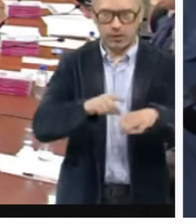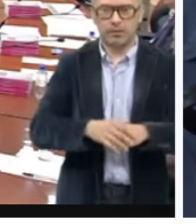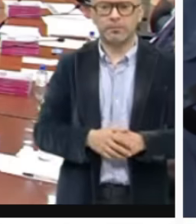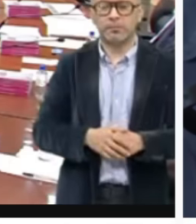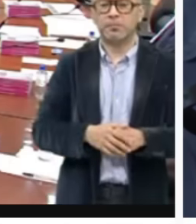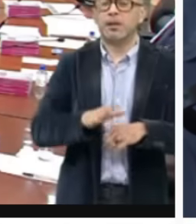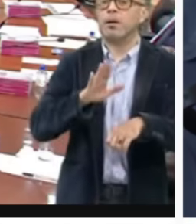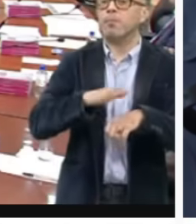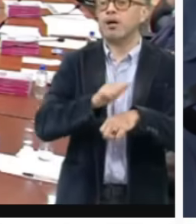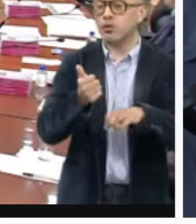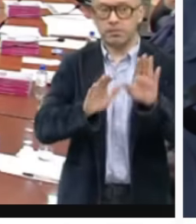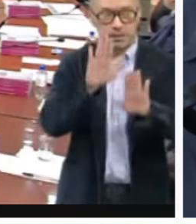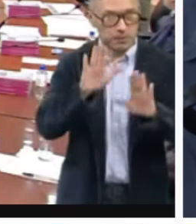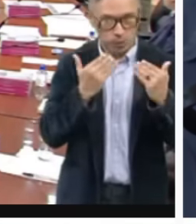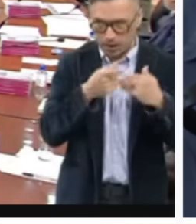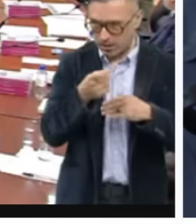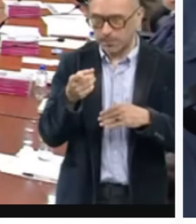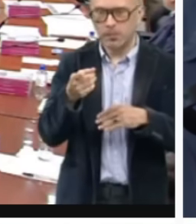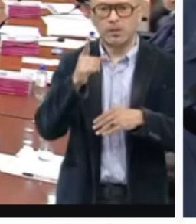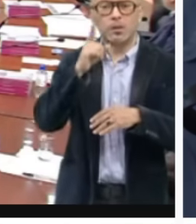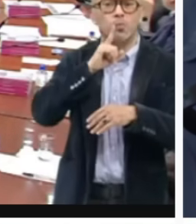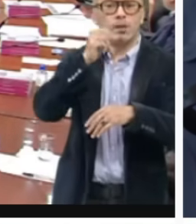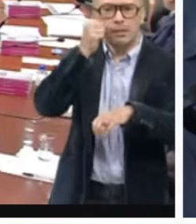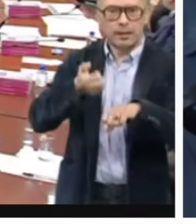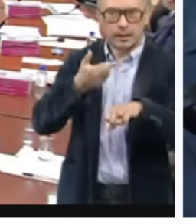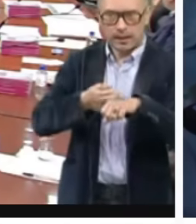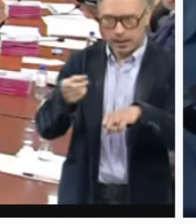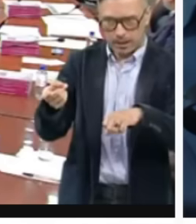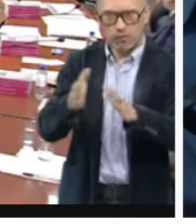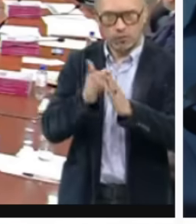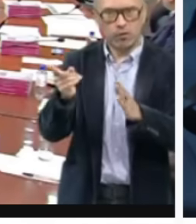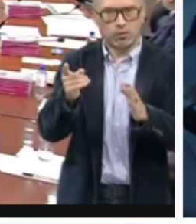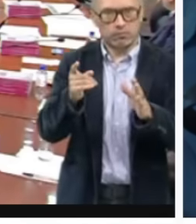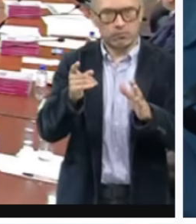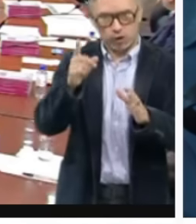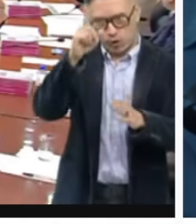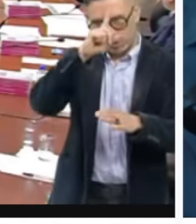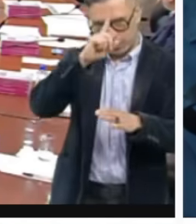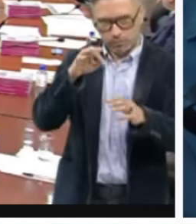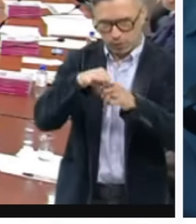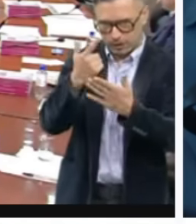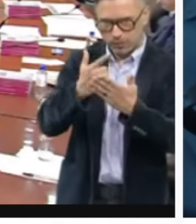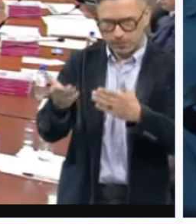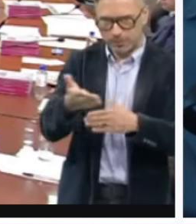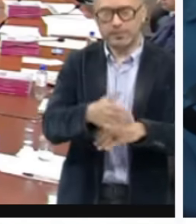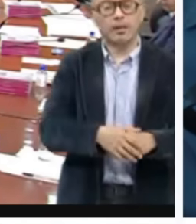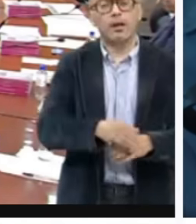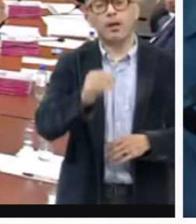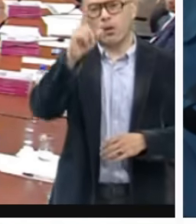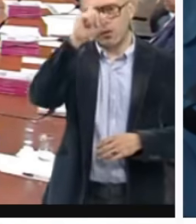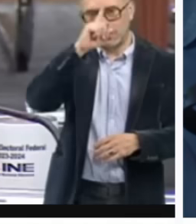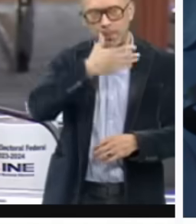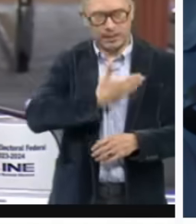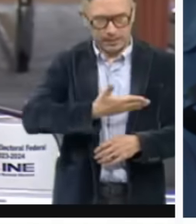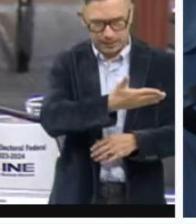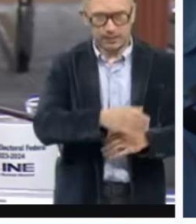participaciones, secretaria, tome la votación de este Consejo General. Así será, consejera presidenta. Señoras consejeras